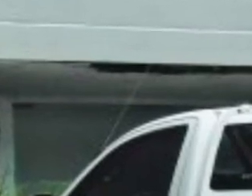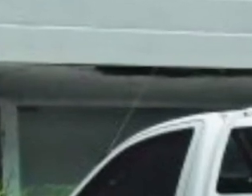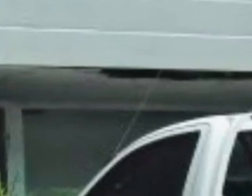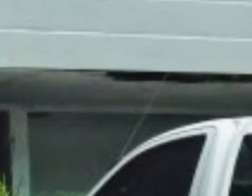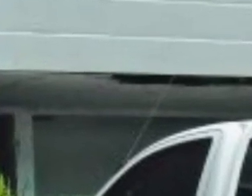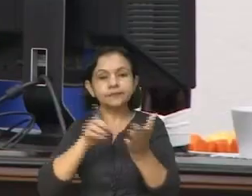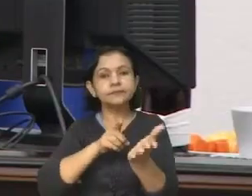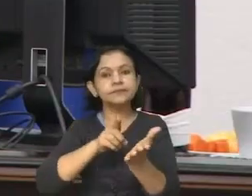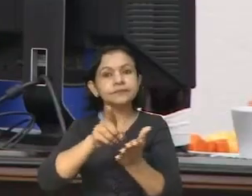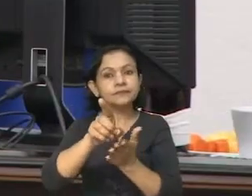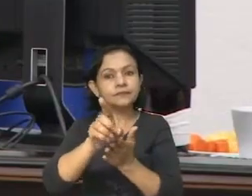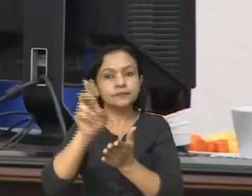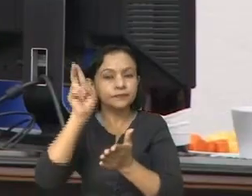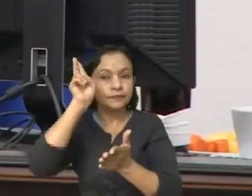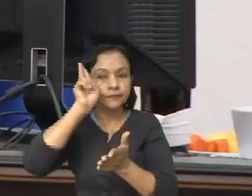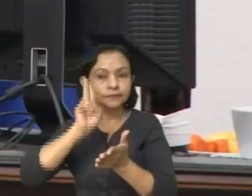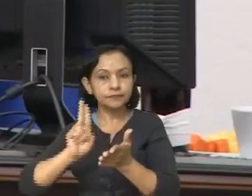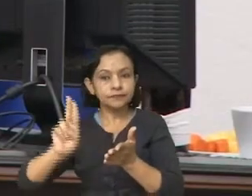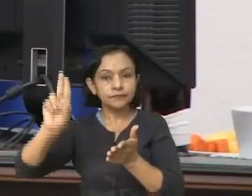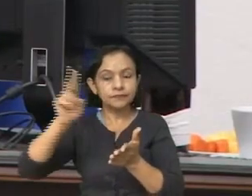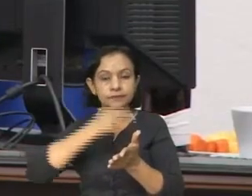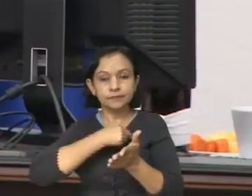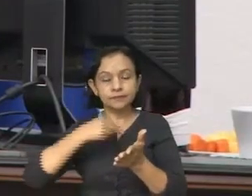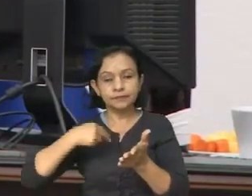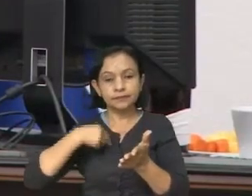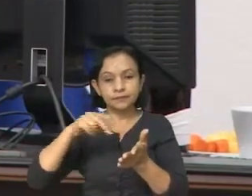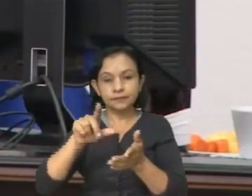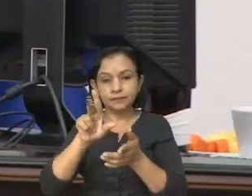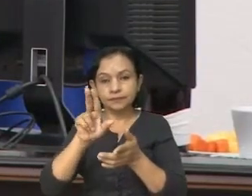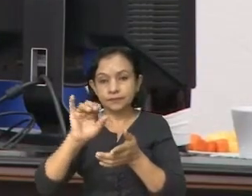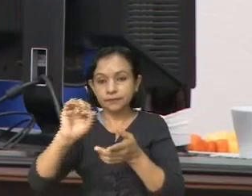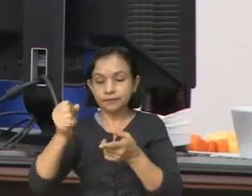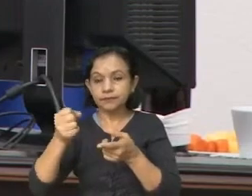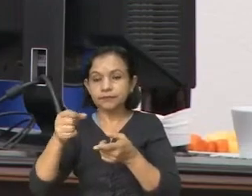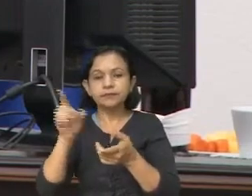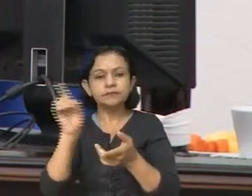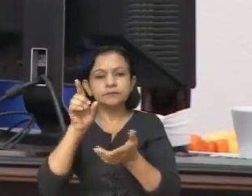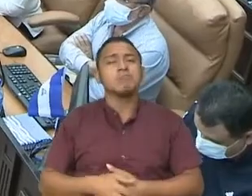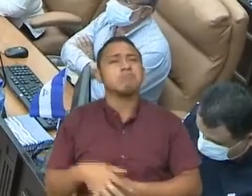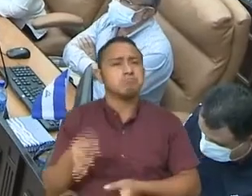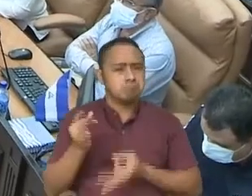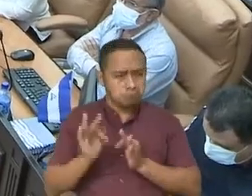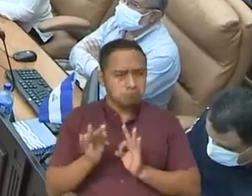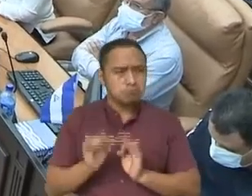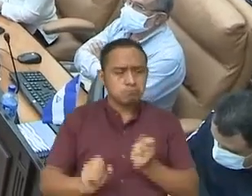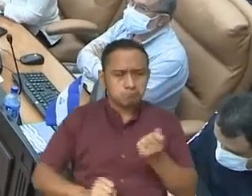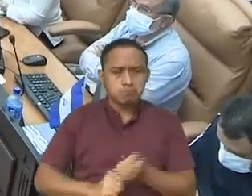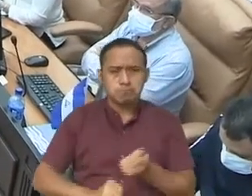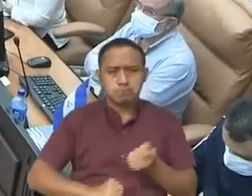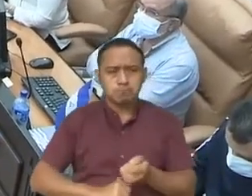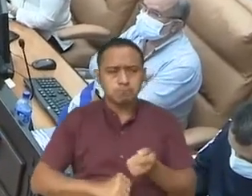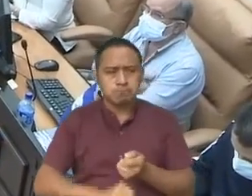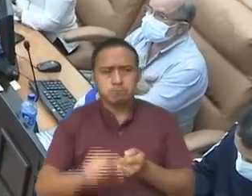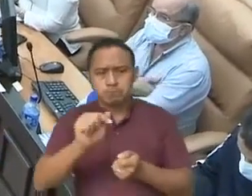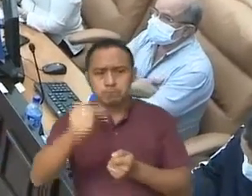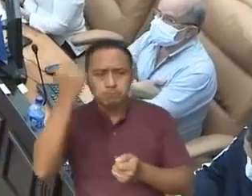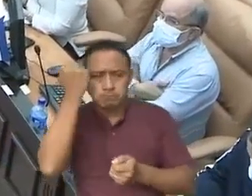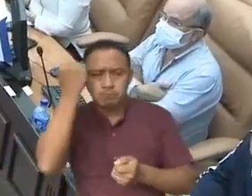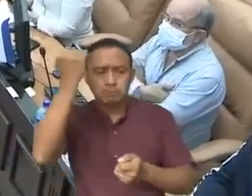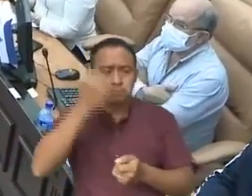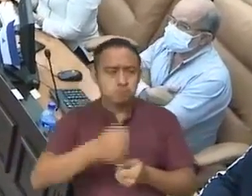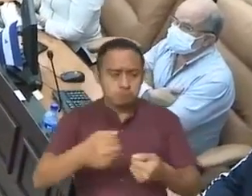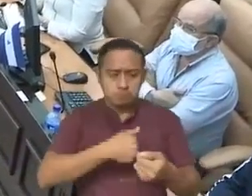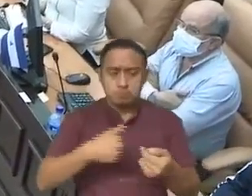elemento adicional que es gravísimo. Y es que en la ley que crea las nuevas universidades públicas, no existe el